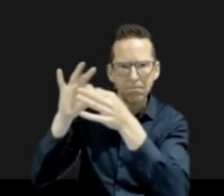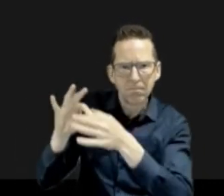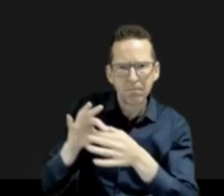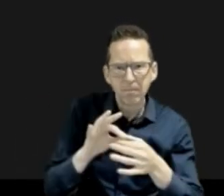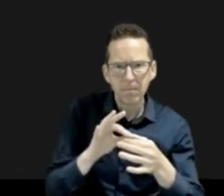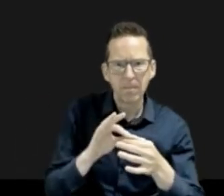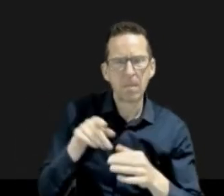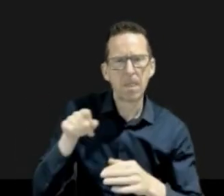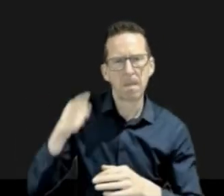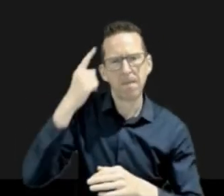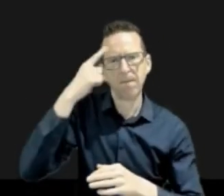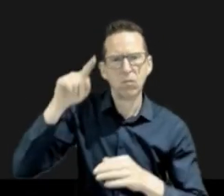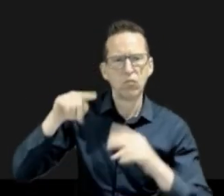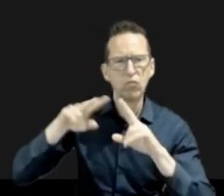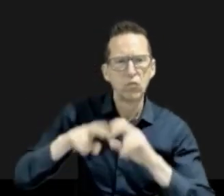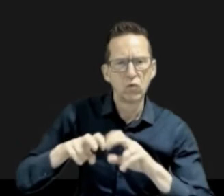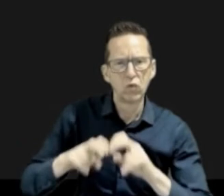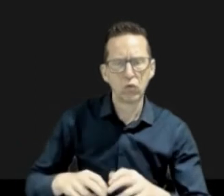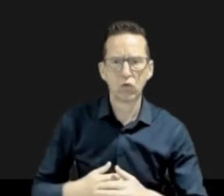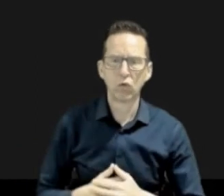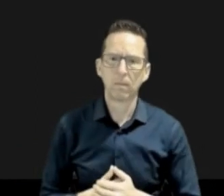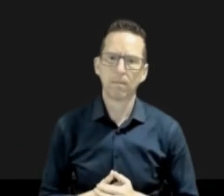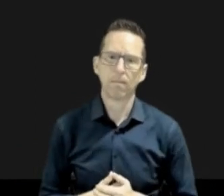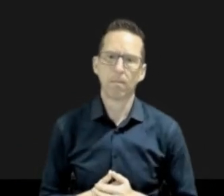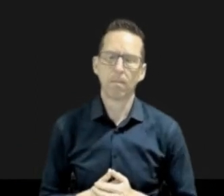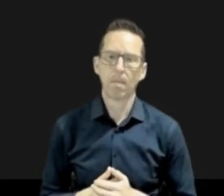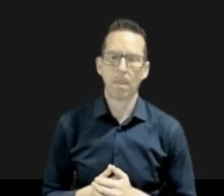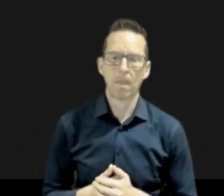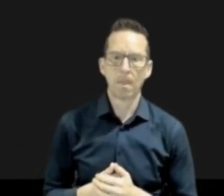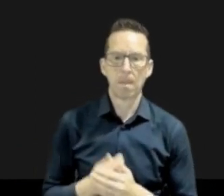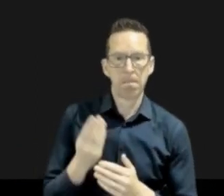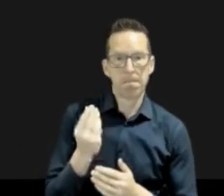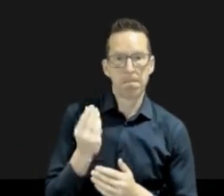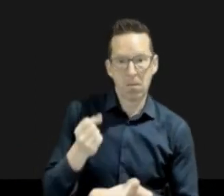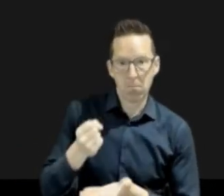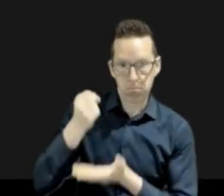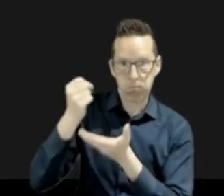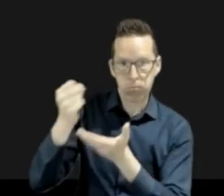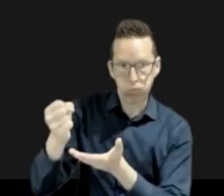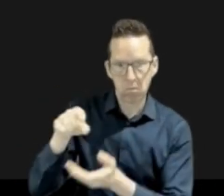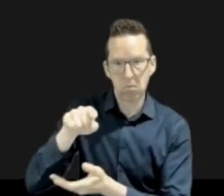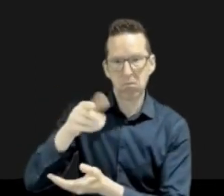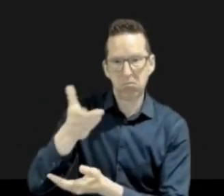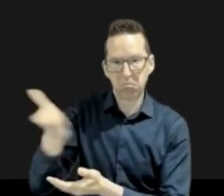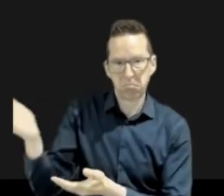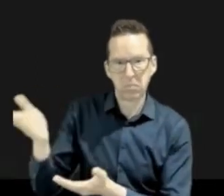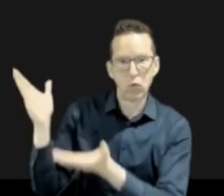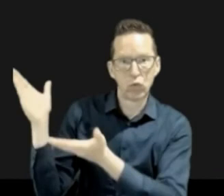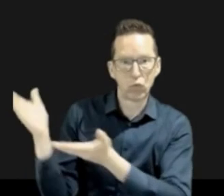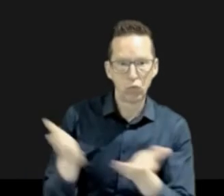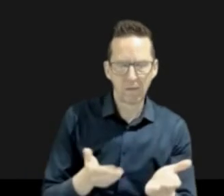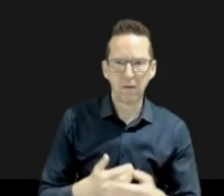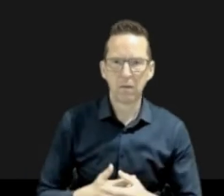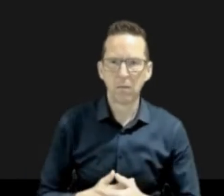contribuye al desarrollo de la implementación de servicios de aplicaciones relacionadas con el